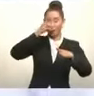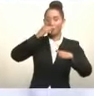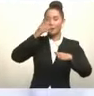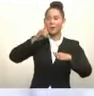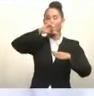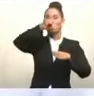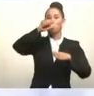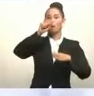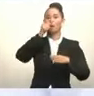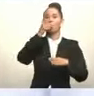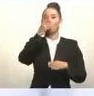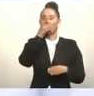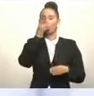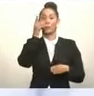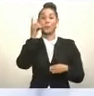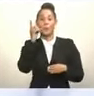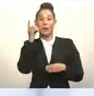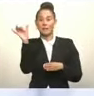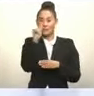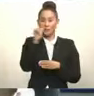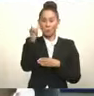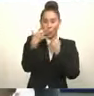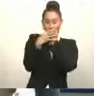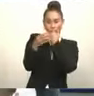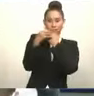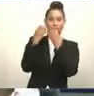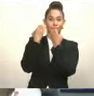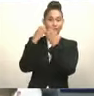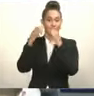Pablo Duarte. Lo tenemos que hacer.